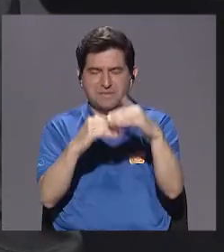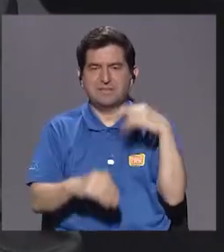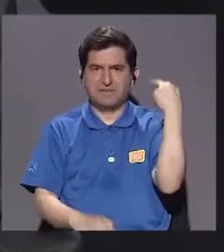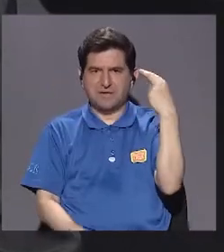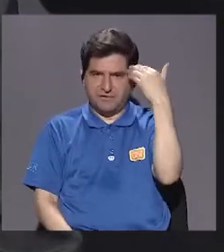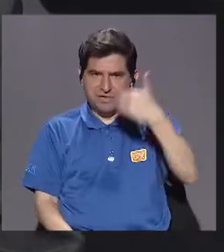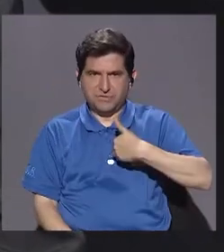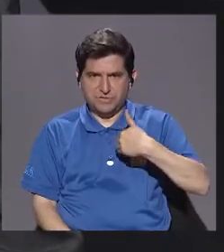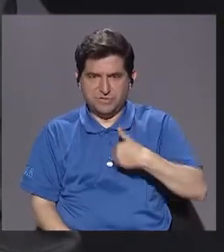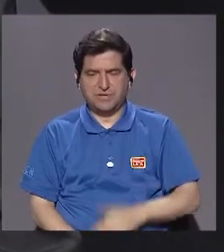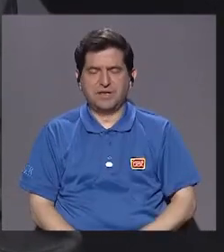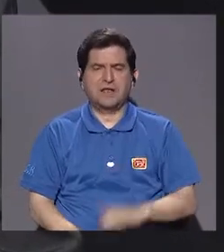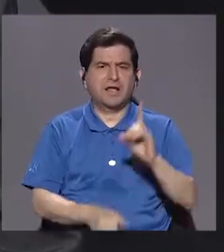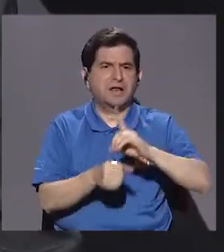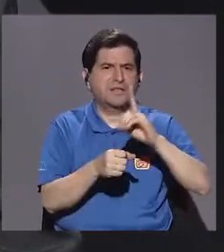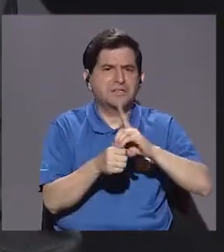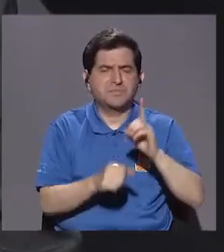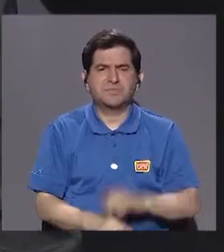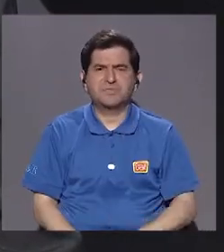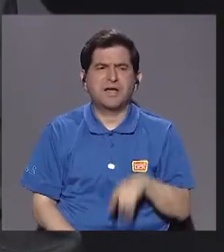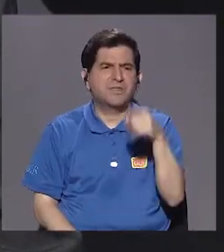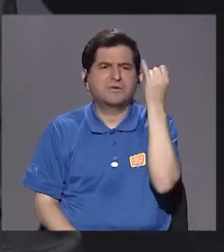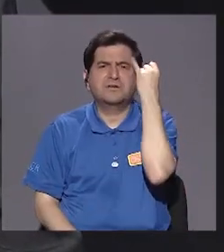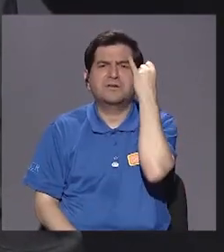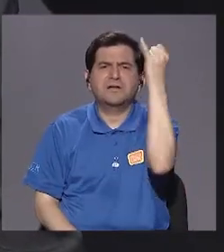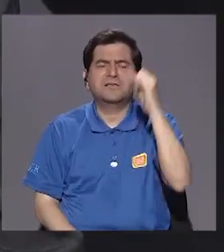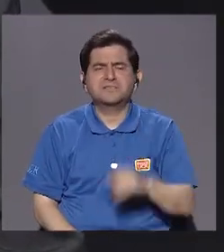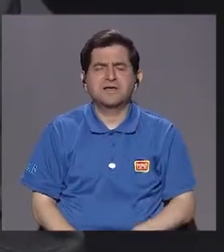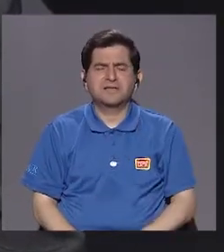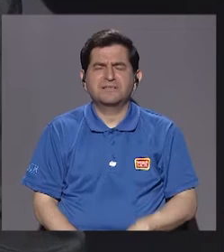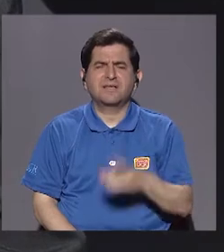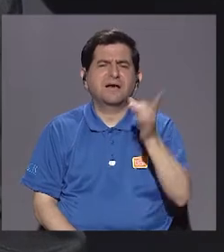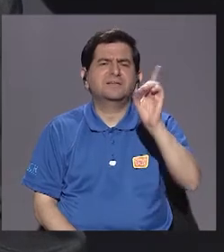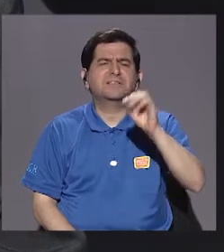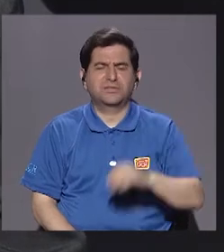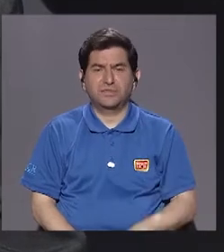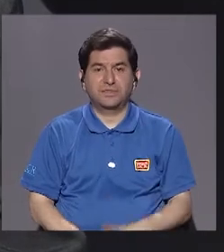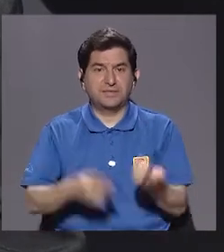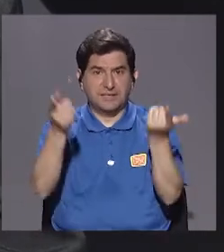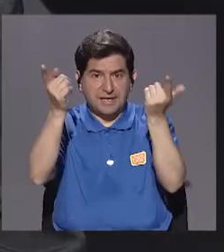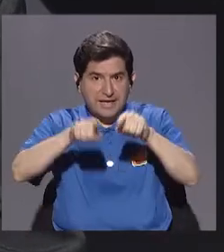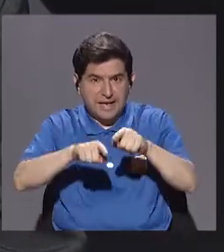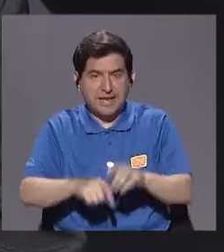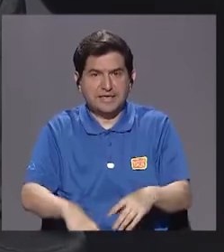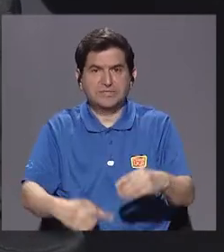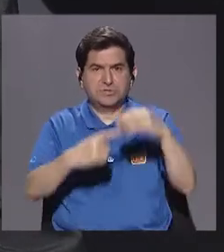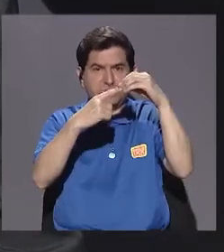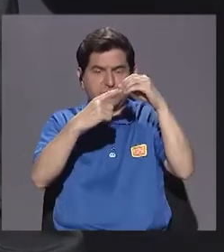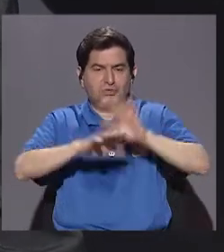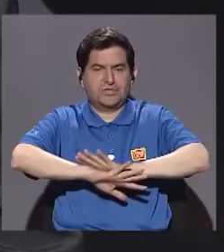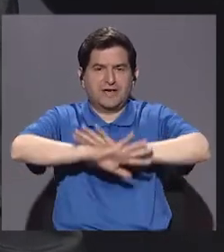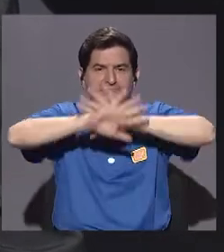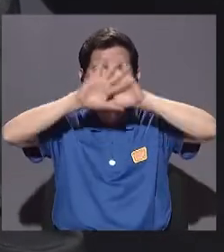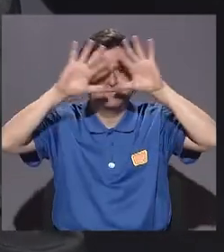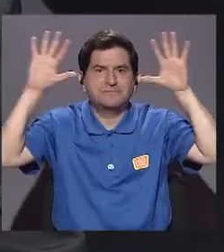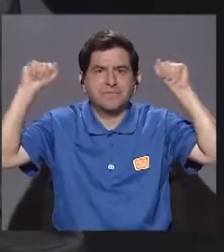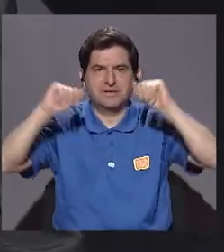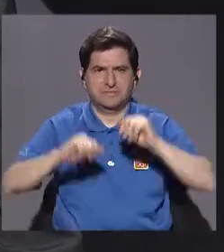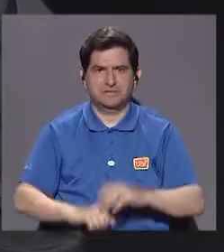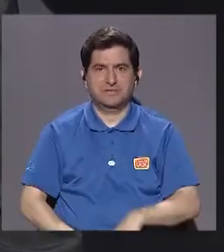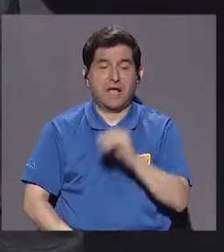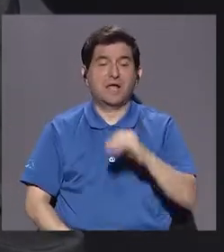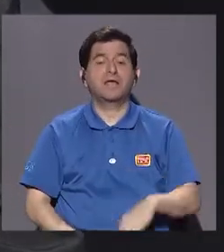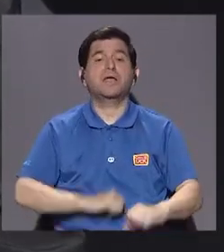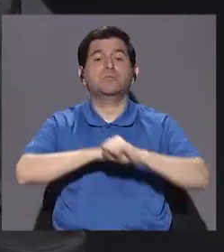que tuvo el legislador para eso o dónde nace esa esa aprobación en el hecho de que lo que priva es la transparencia y la